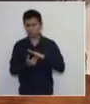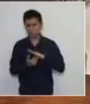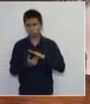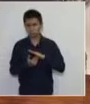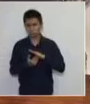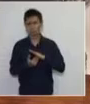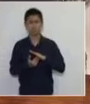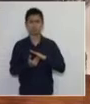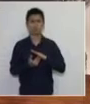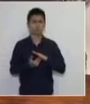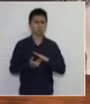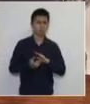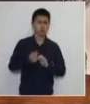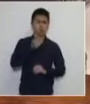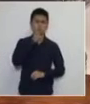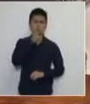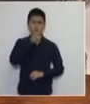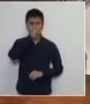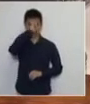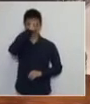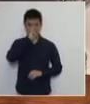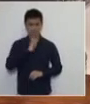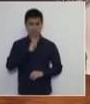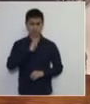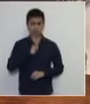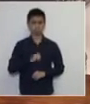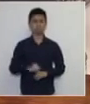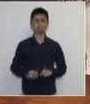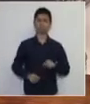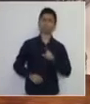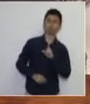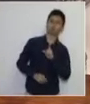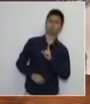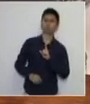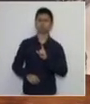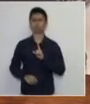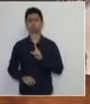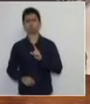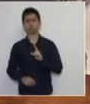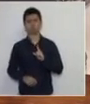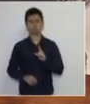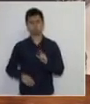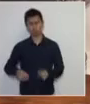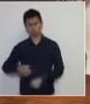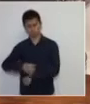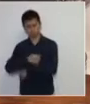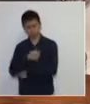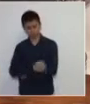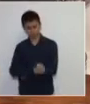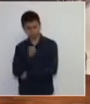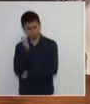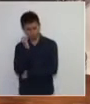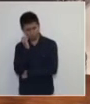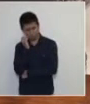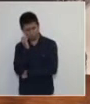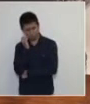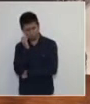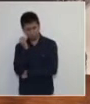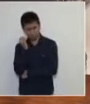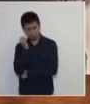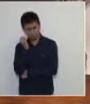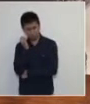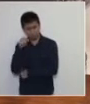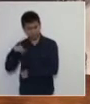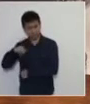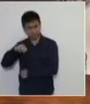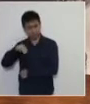momento el comandante de la base de operaciones de ajalpan al frente de este grupo estaba teniendo comunicación con un agente del ministerio público